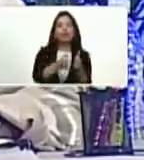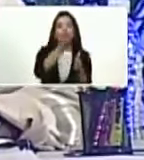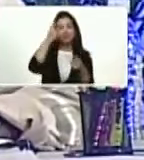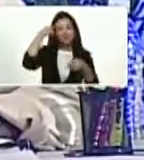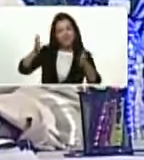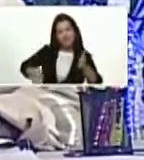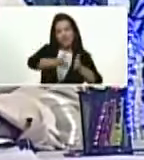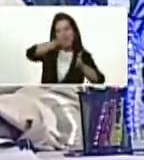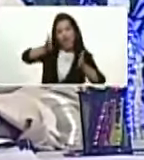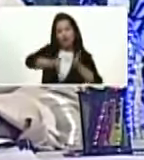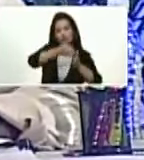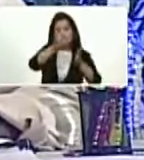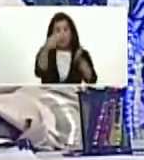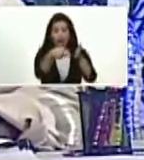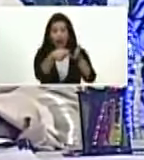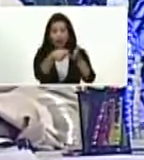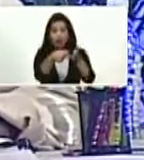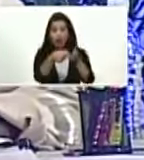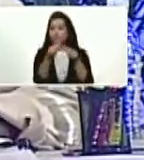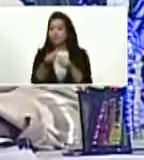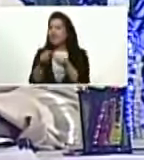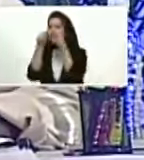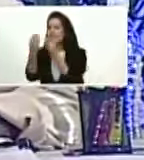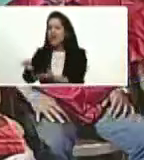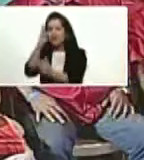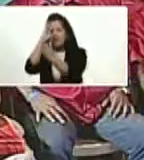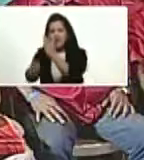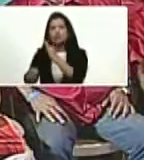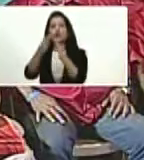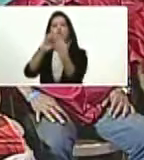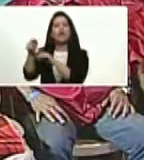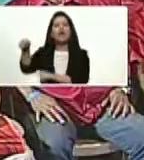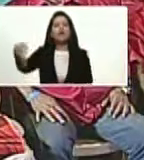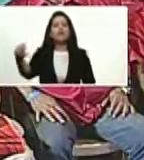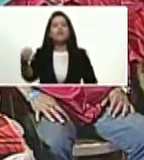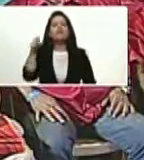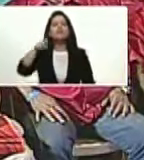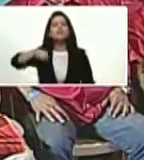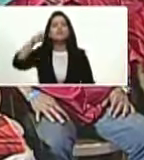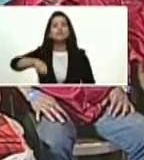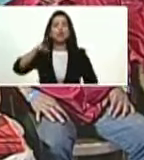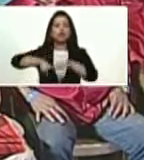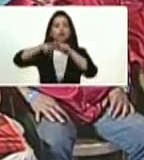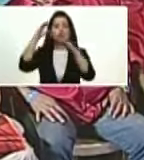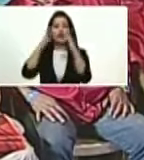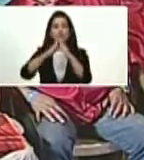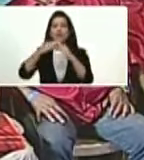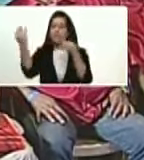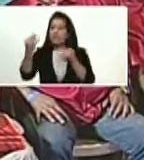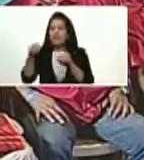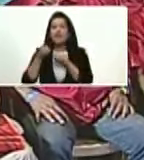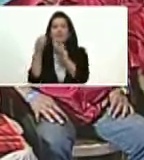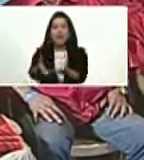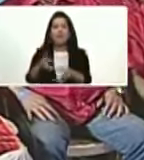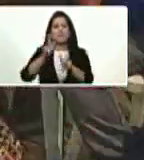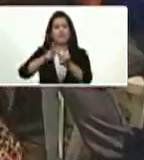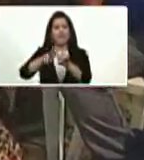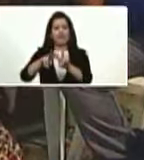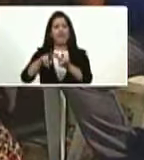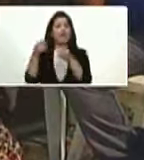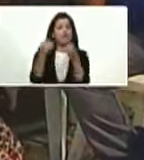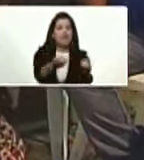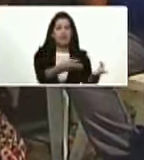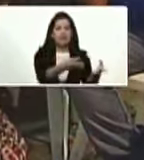llegue a las comunidades que necesitan construir sus casas, llegue a la gran misión Vivienda Venezuela y no llegue a las